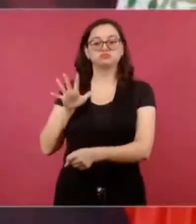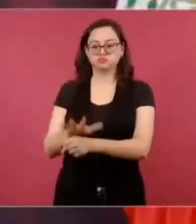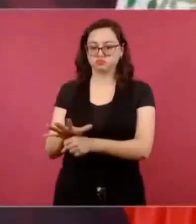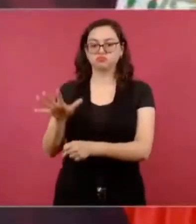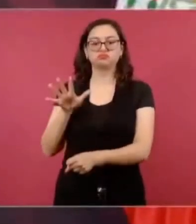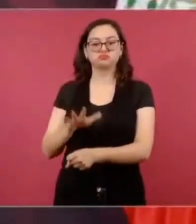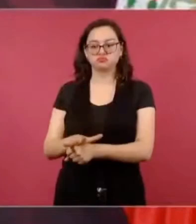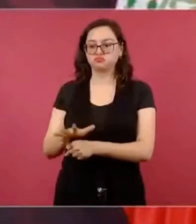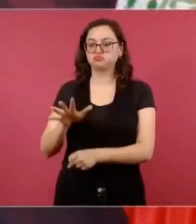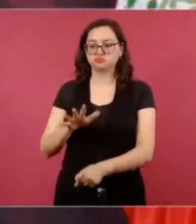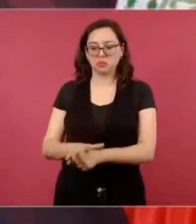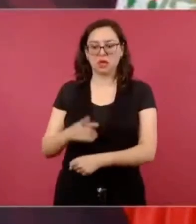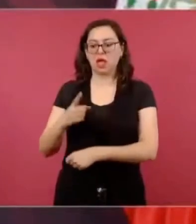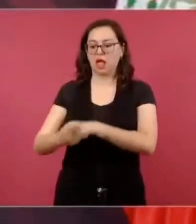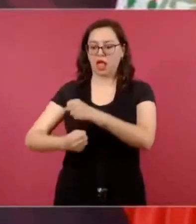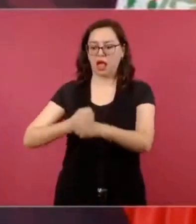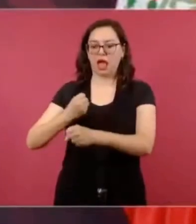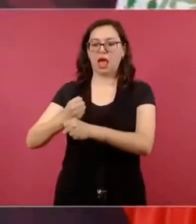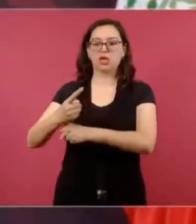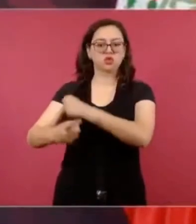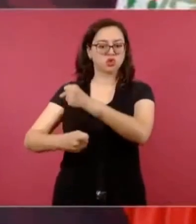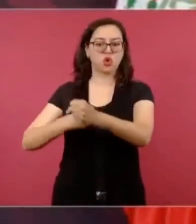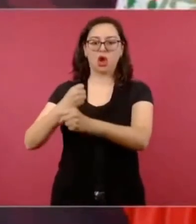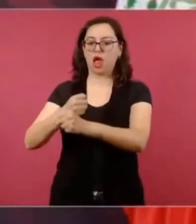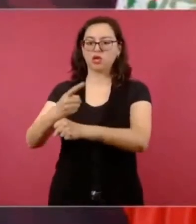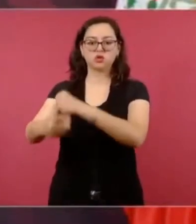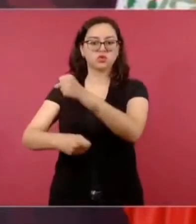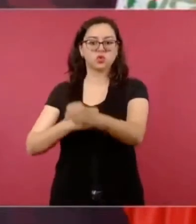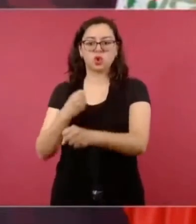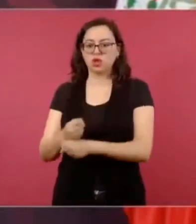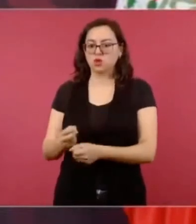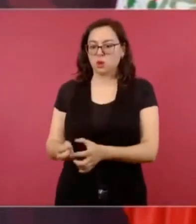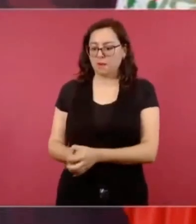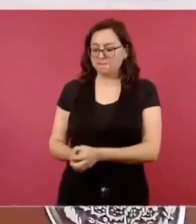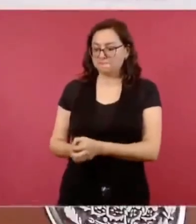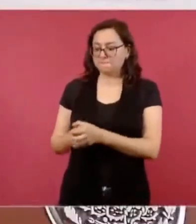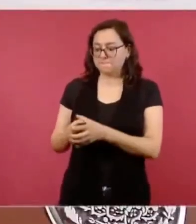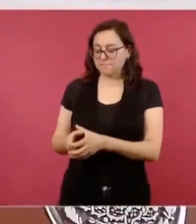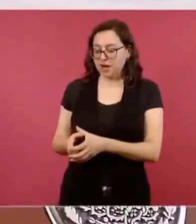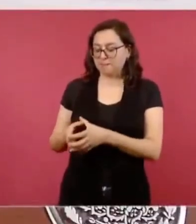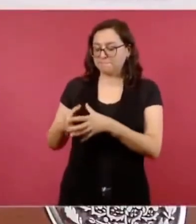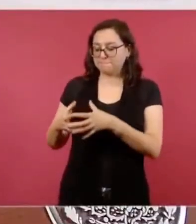Es decir, siempre va a haber la compensación.